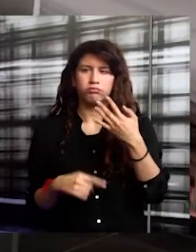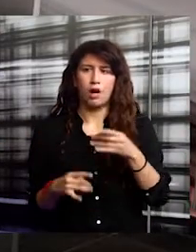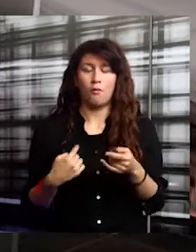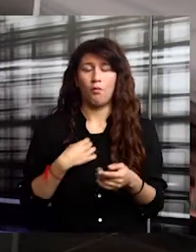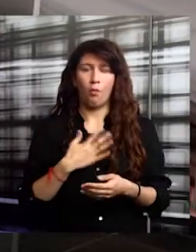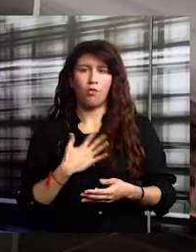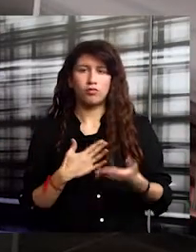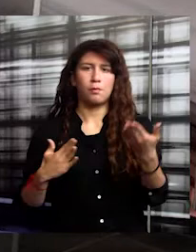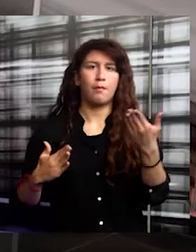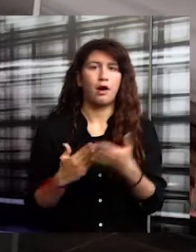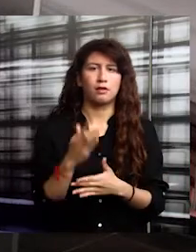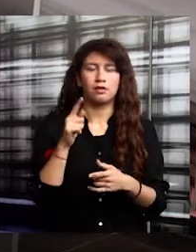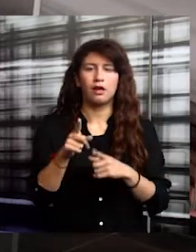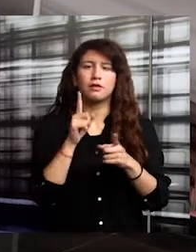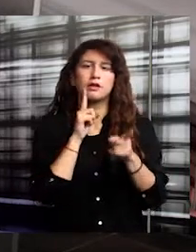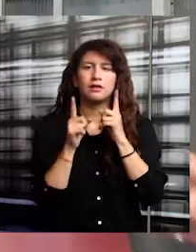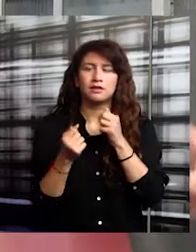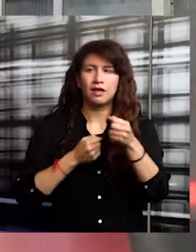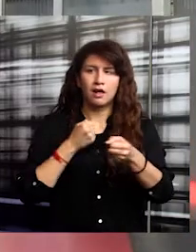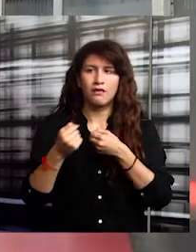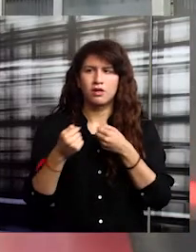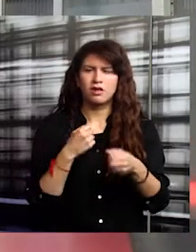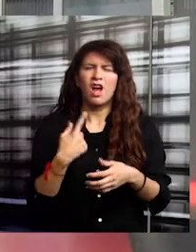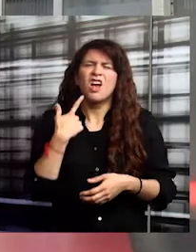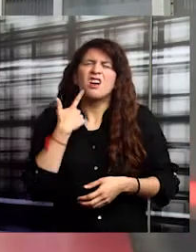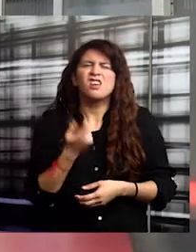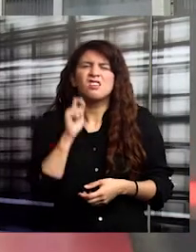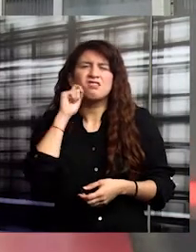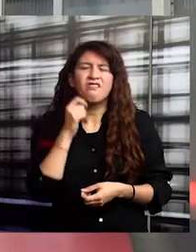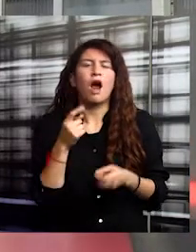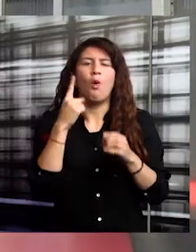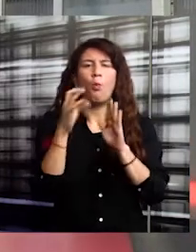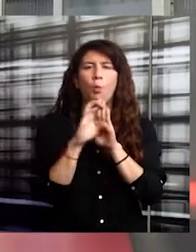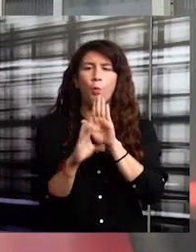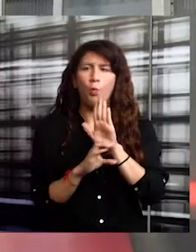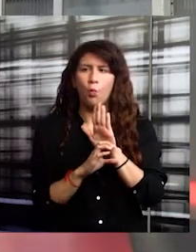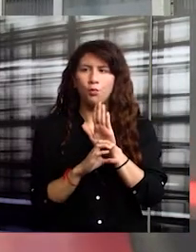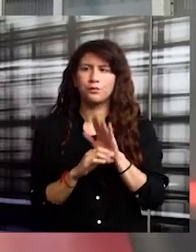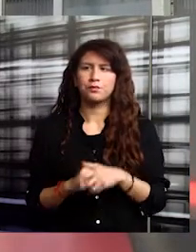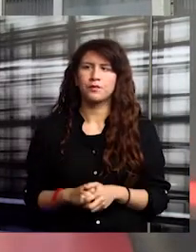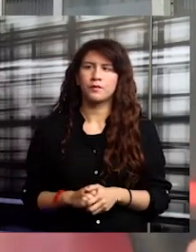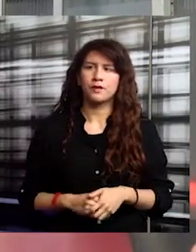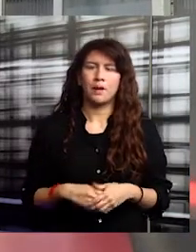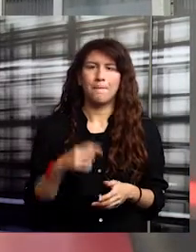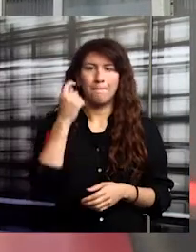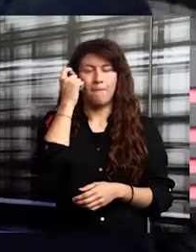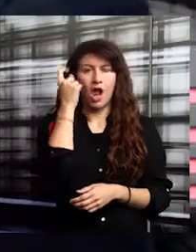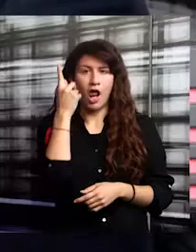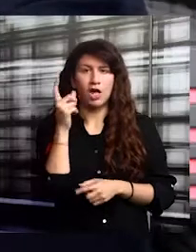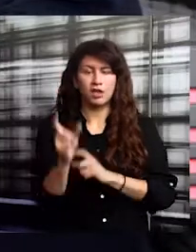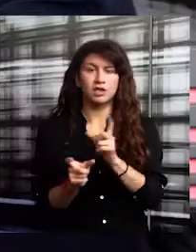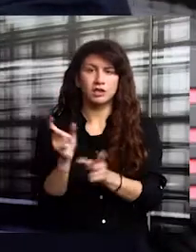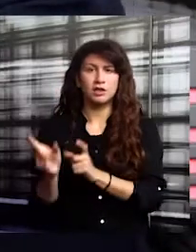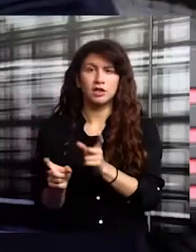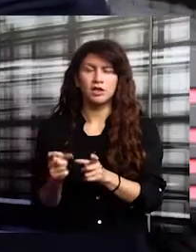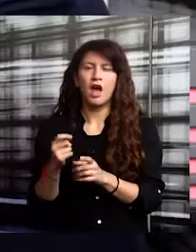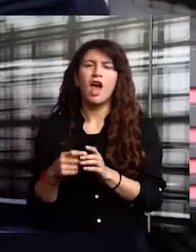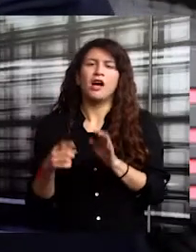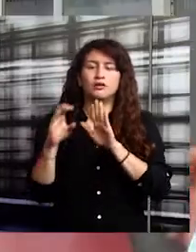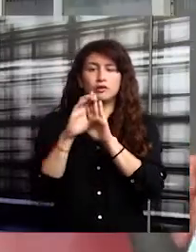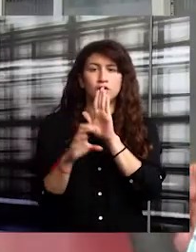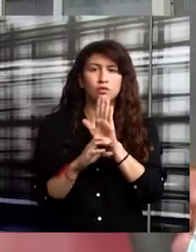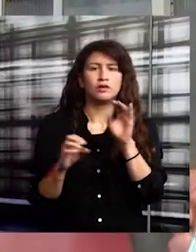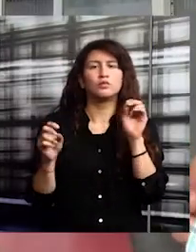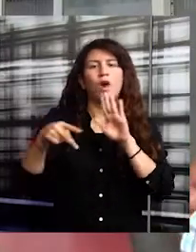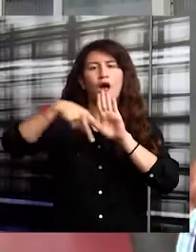entrevista preguntándole primero, ¿qué es una constitución? Para que la gente la entienda, la Constitución es la norma